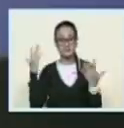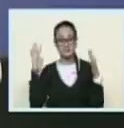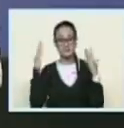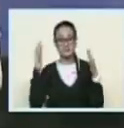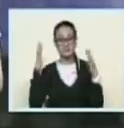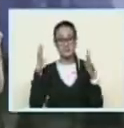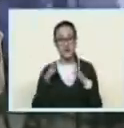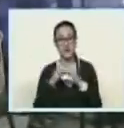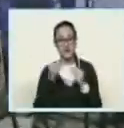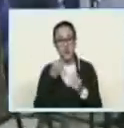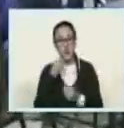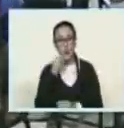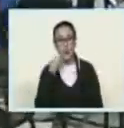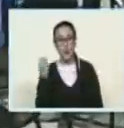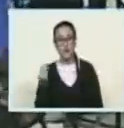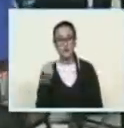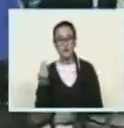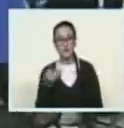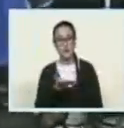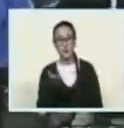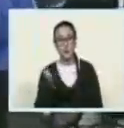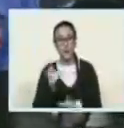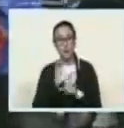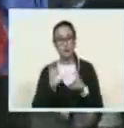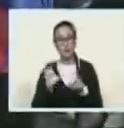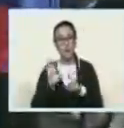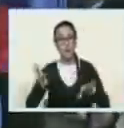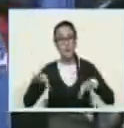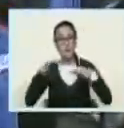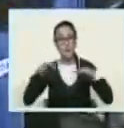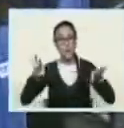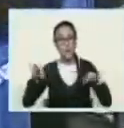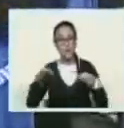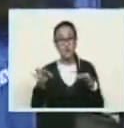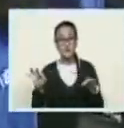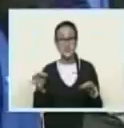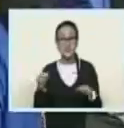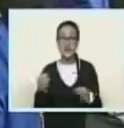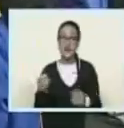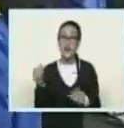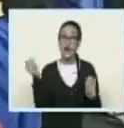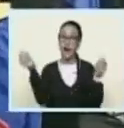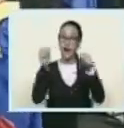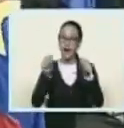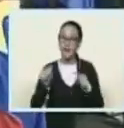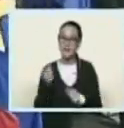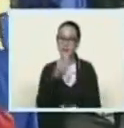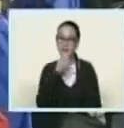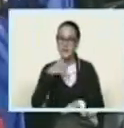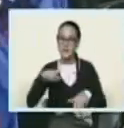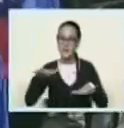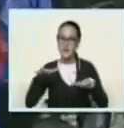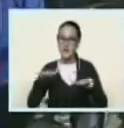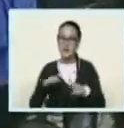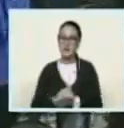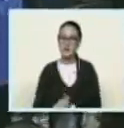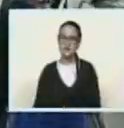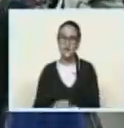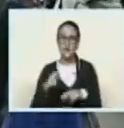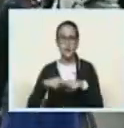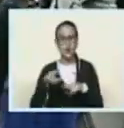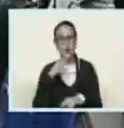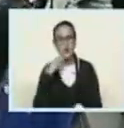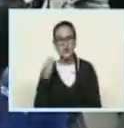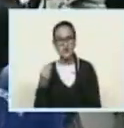aplauso a la juventud de la cultura, de la música, del arte, de la belleza, a los niños, niñas